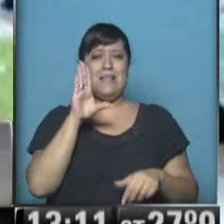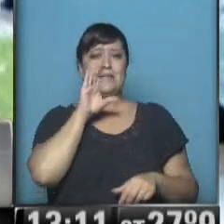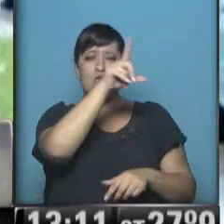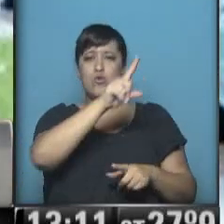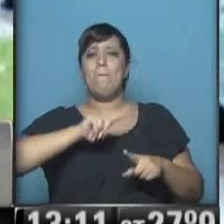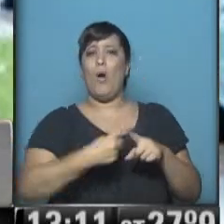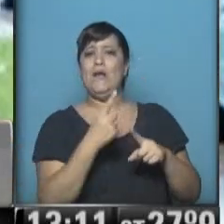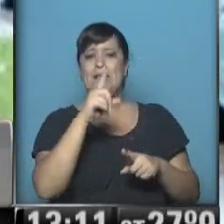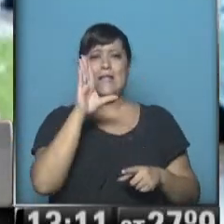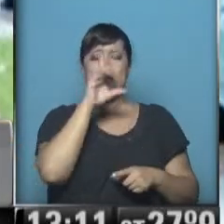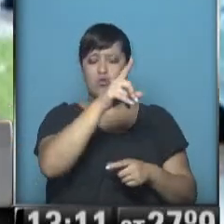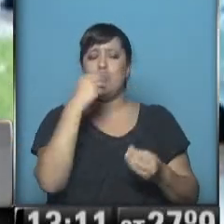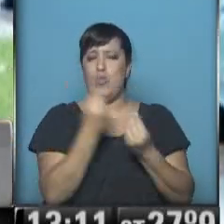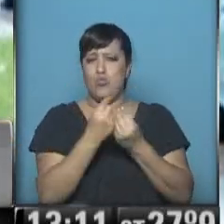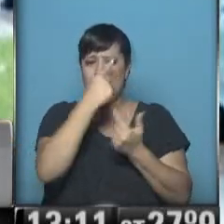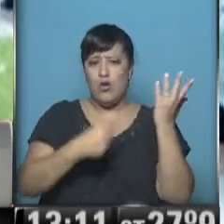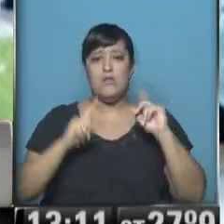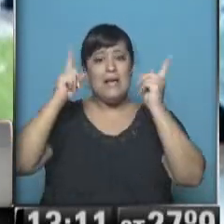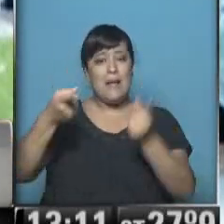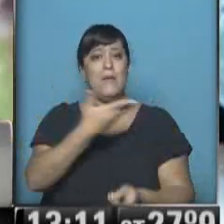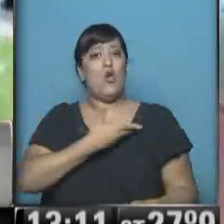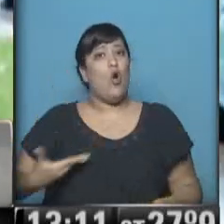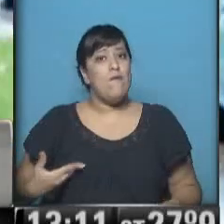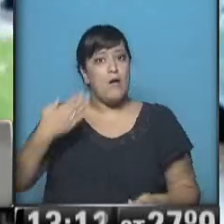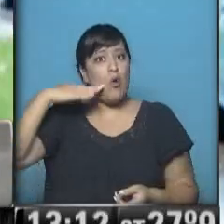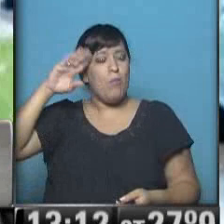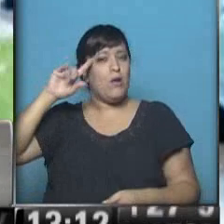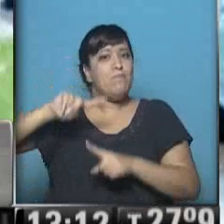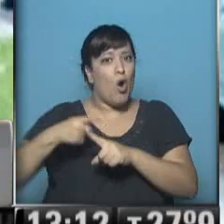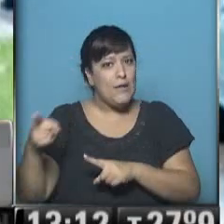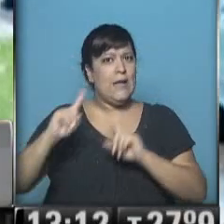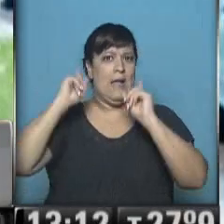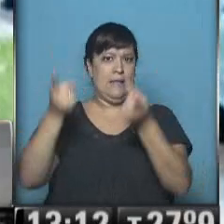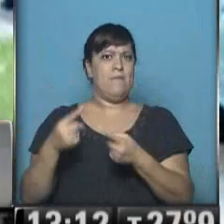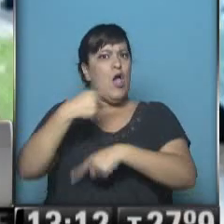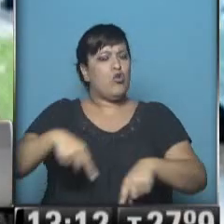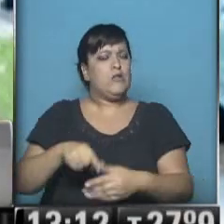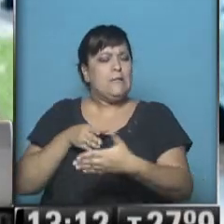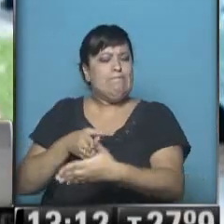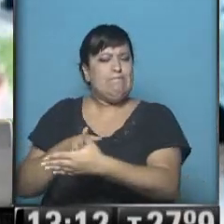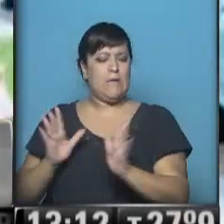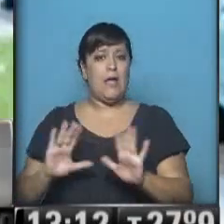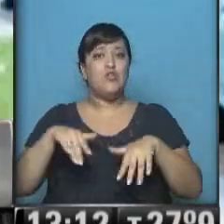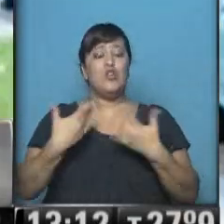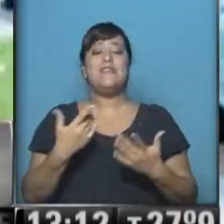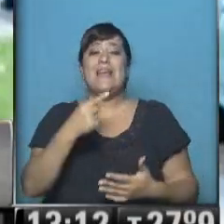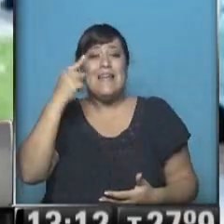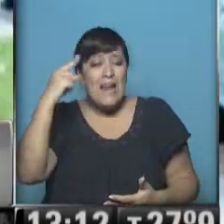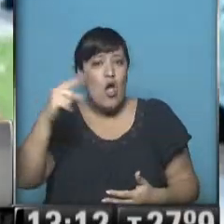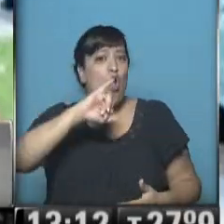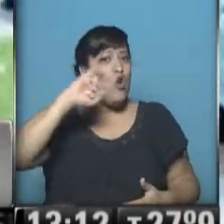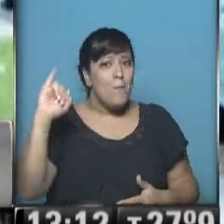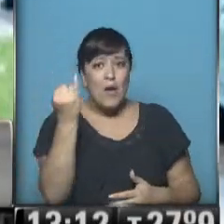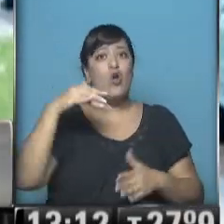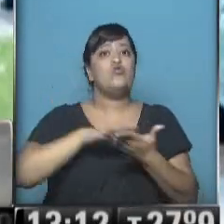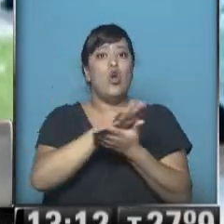obstaculizan un número de cosas y la política del gobierno cubano obstaculiza la otra mitad. Así que yo creo que se den pasos bilaterales en la